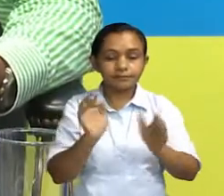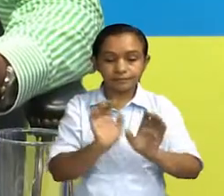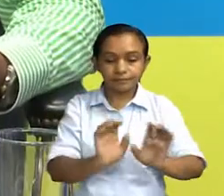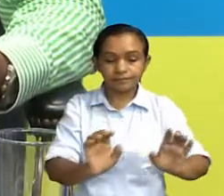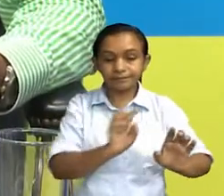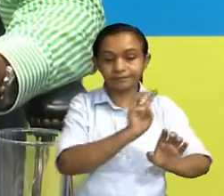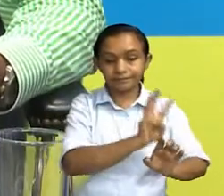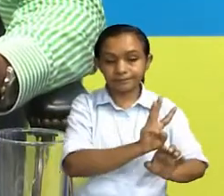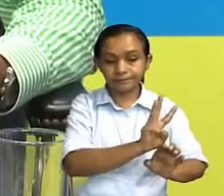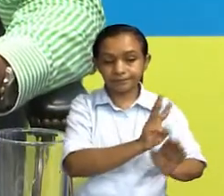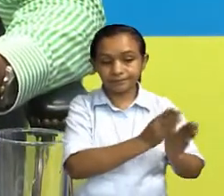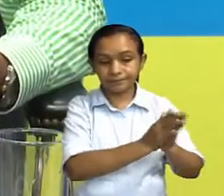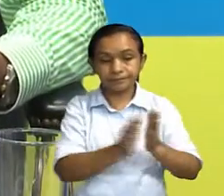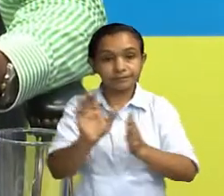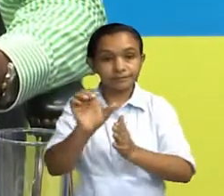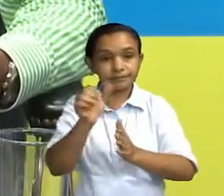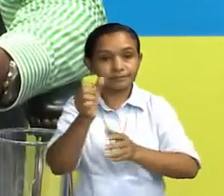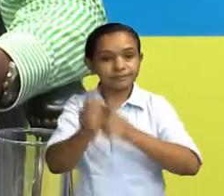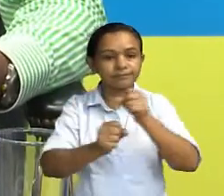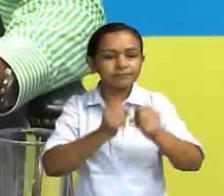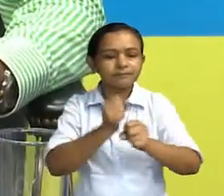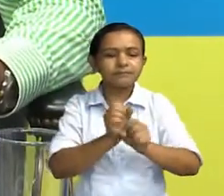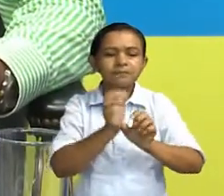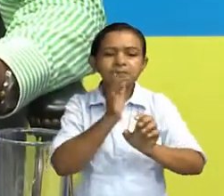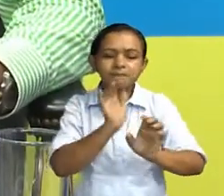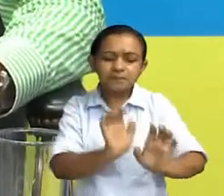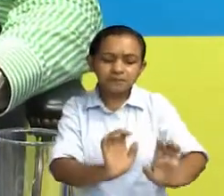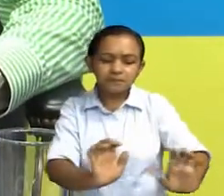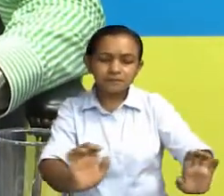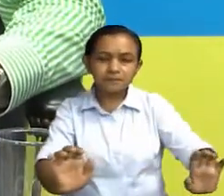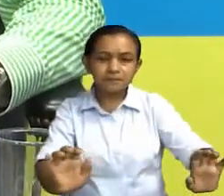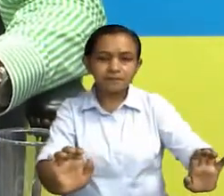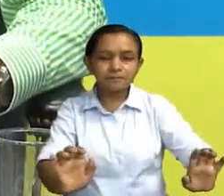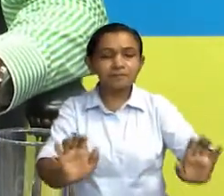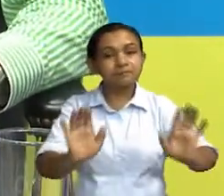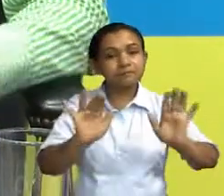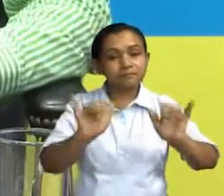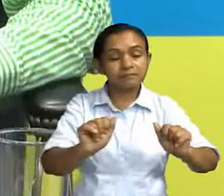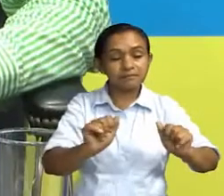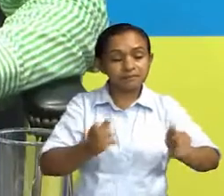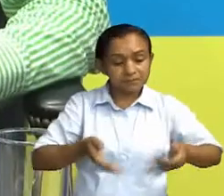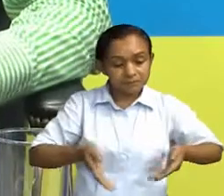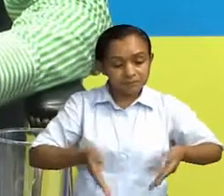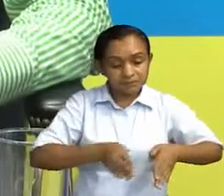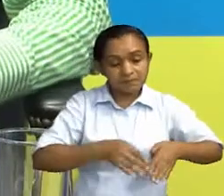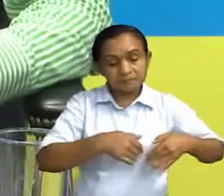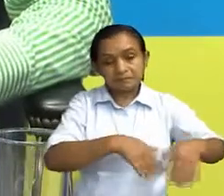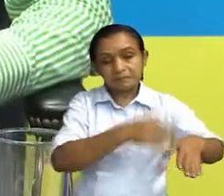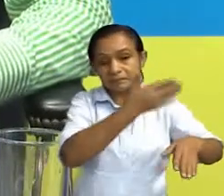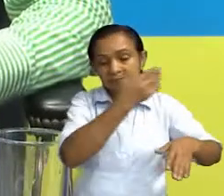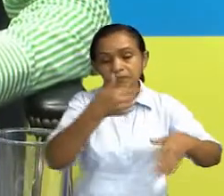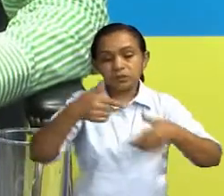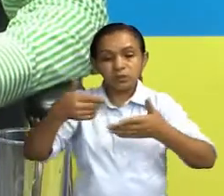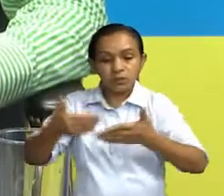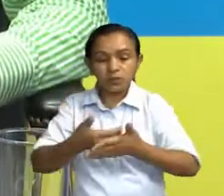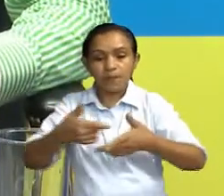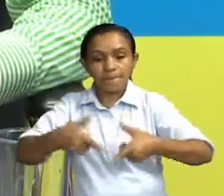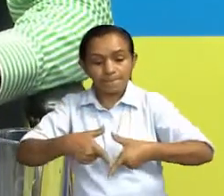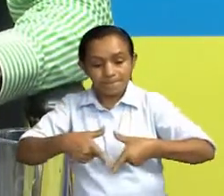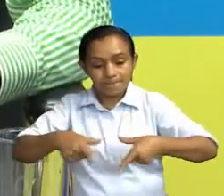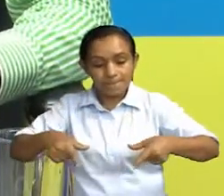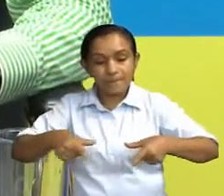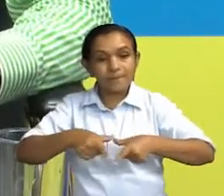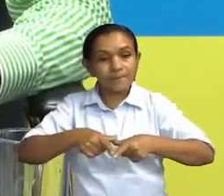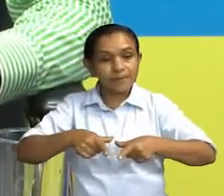de 3 a 6 años, cuando las niñas pues están ya dejando el pamper, por ejemplo, que les